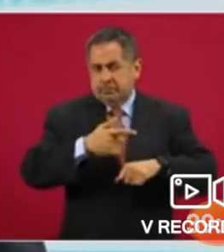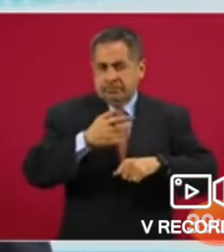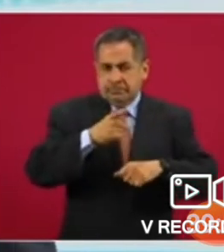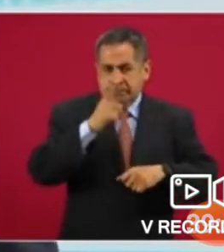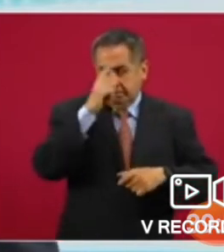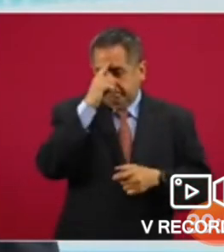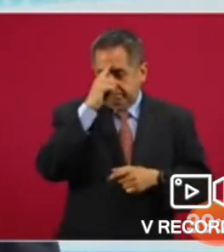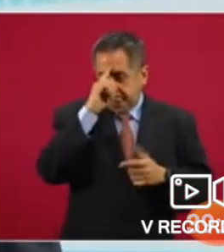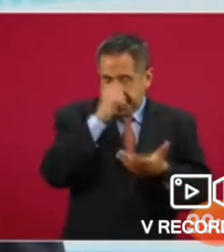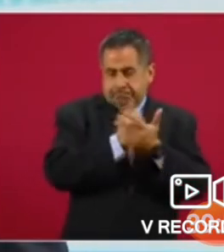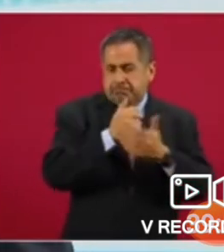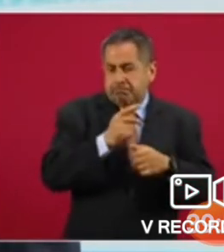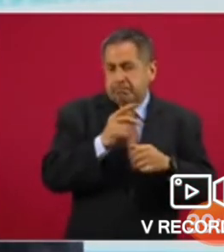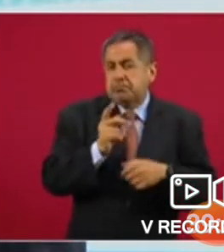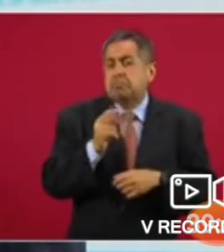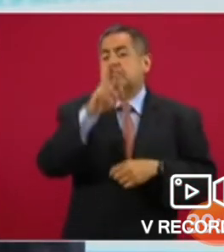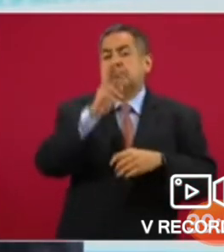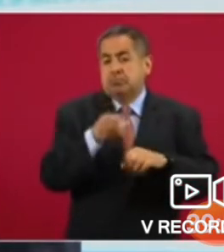la pandemia en particular.